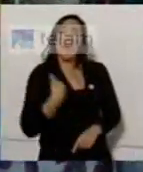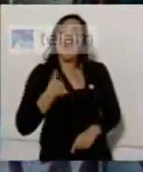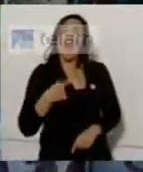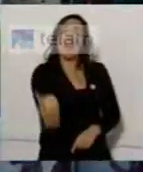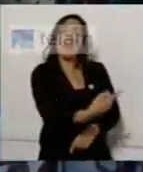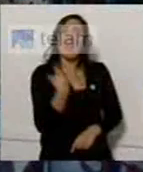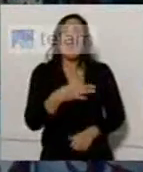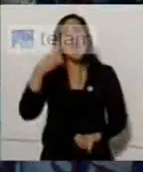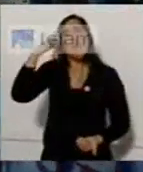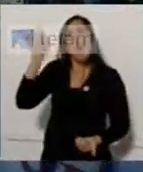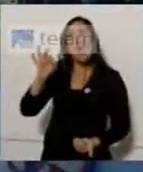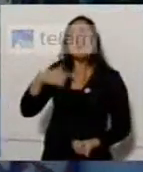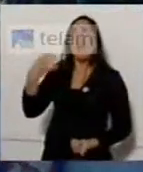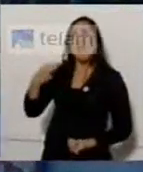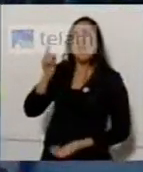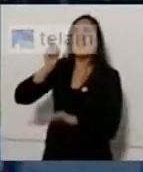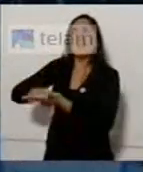que opinar y participar,